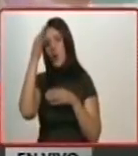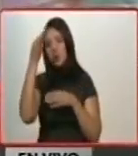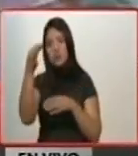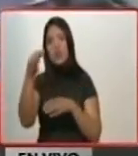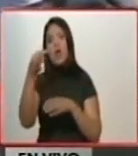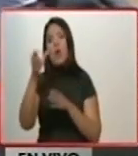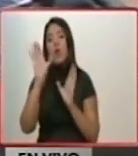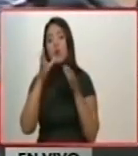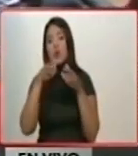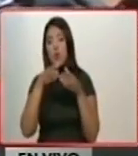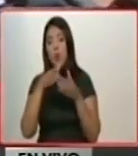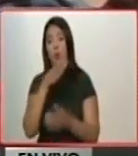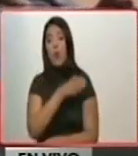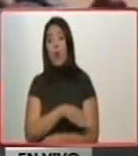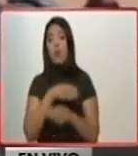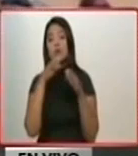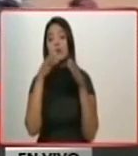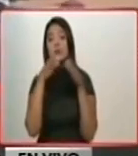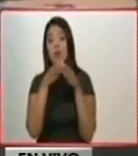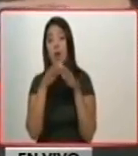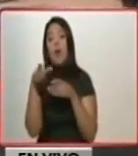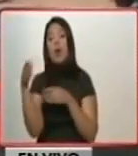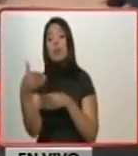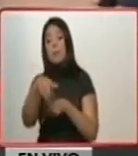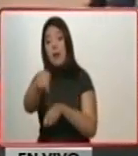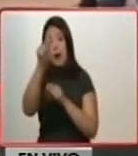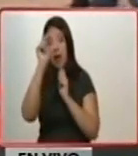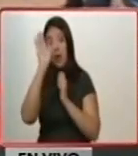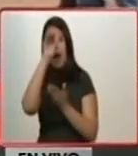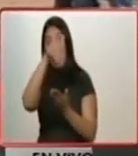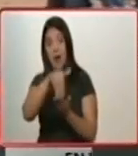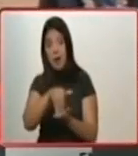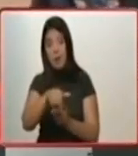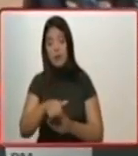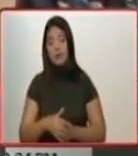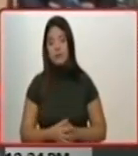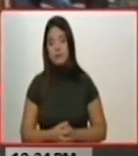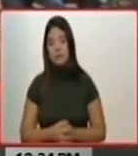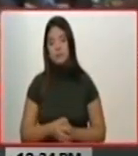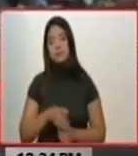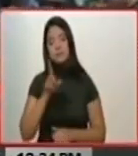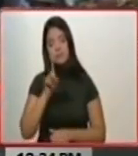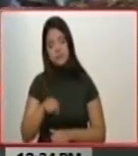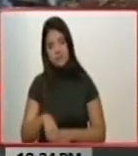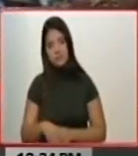Pescadores y Pescadoras de Aragua. Y también además quiero